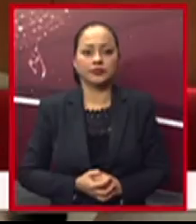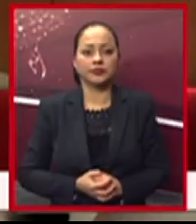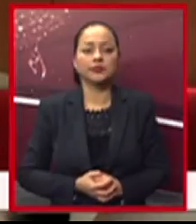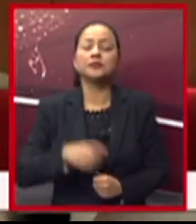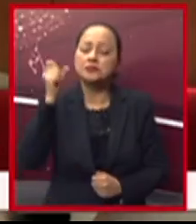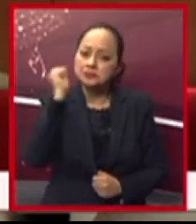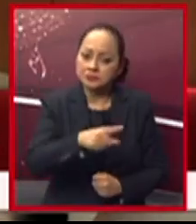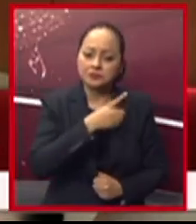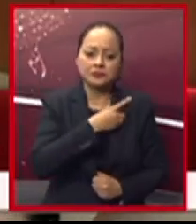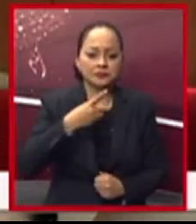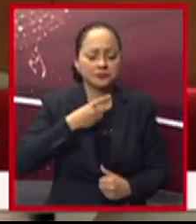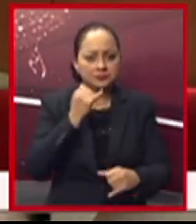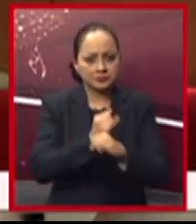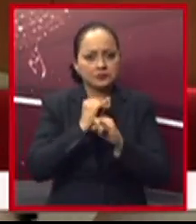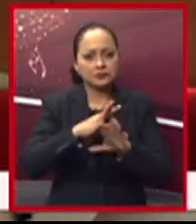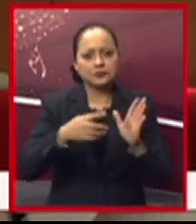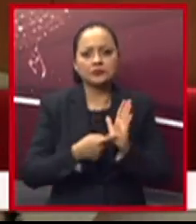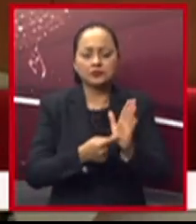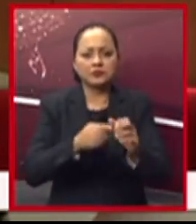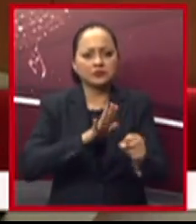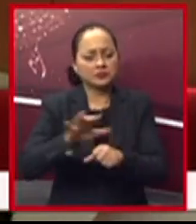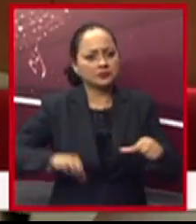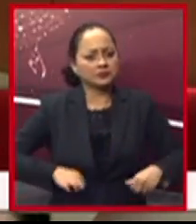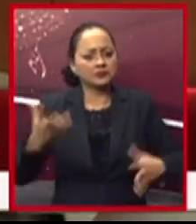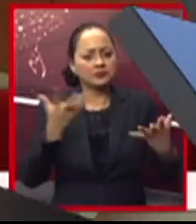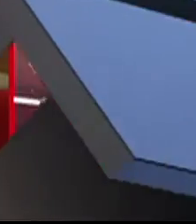e informar a esta soberanía de dichas acciones.